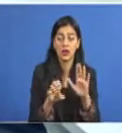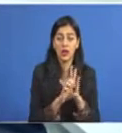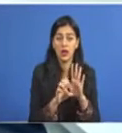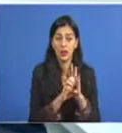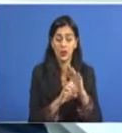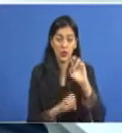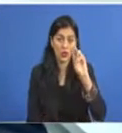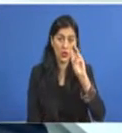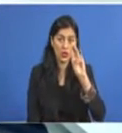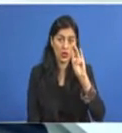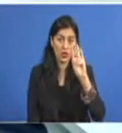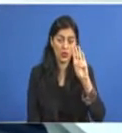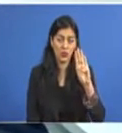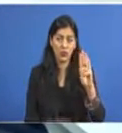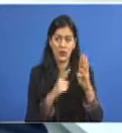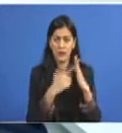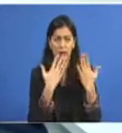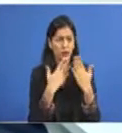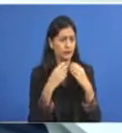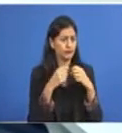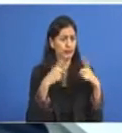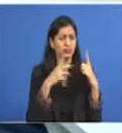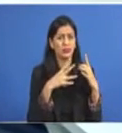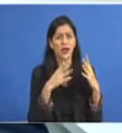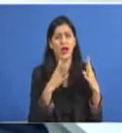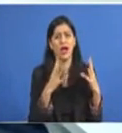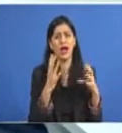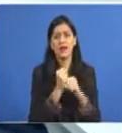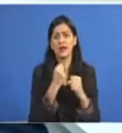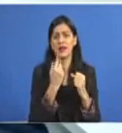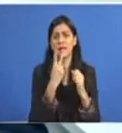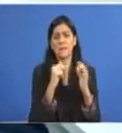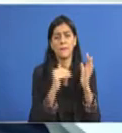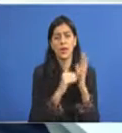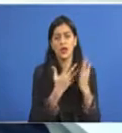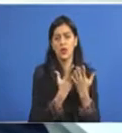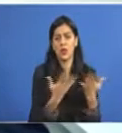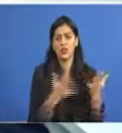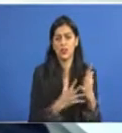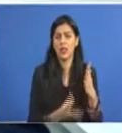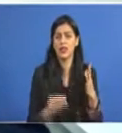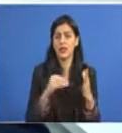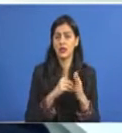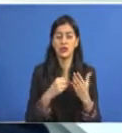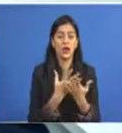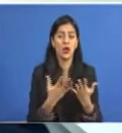puede explotar su potencialidad dentro del servicio o el producto que quiere usted vender.